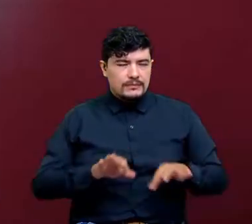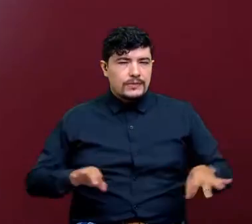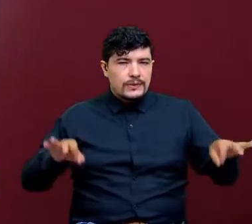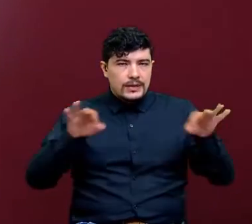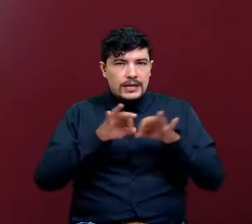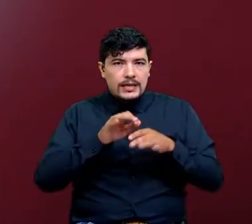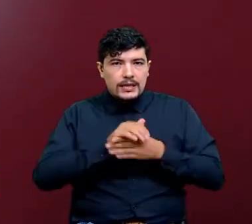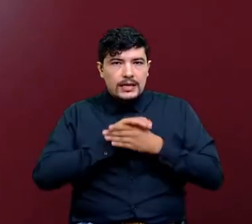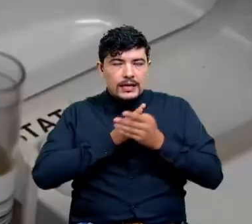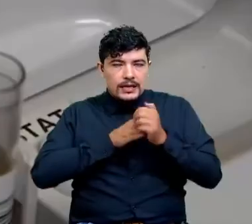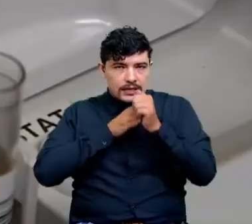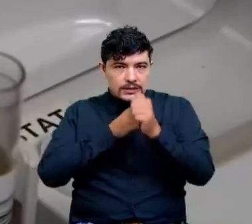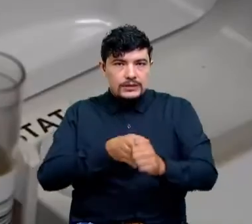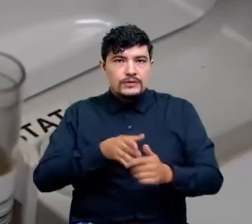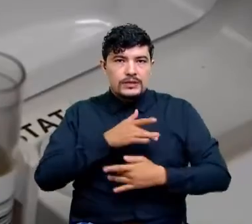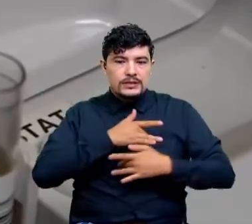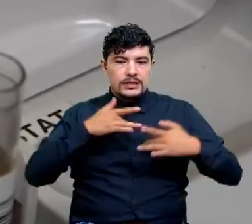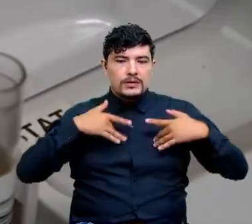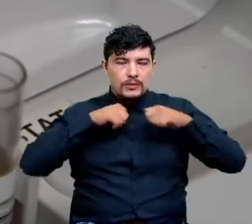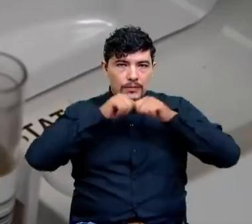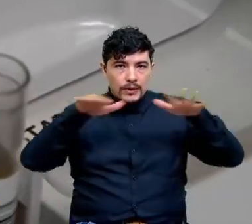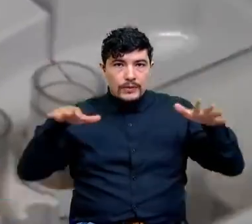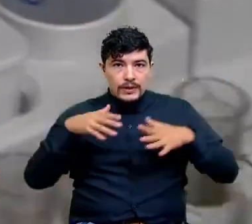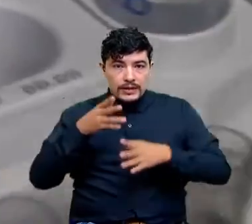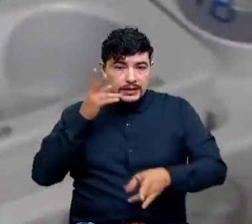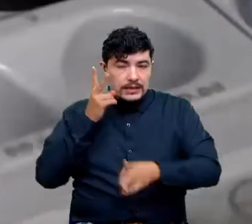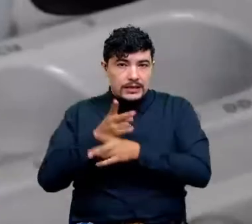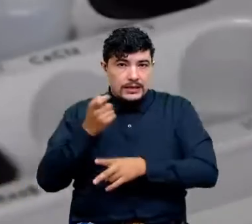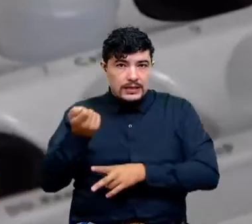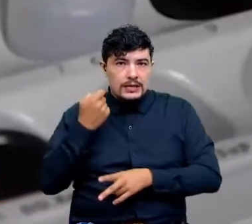de la salud pública y de riesgo colectivo a través de la